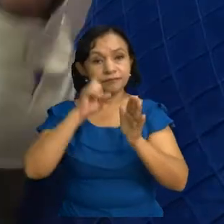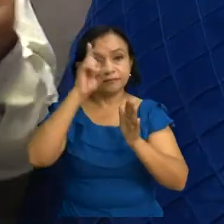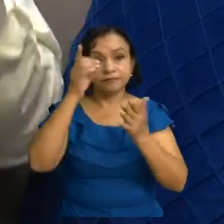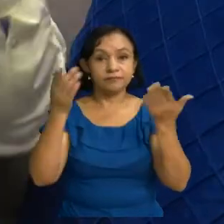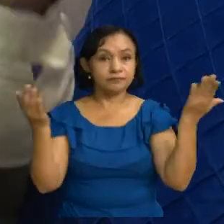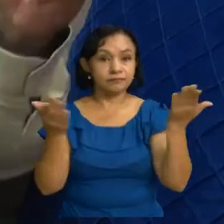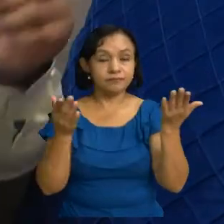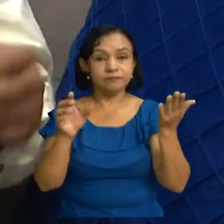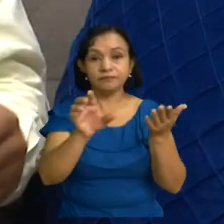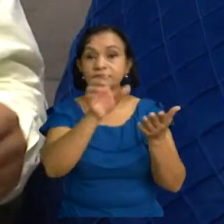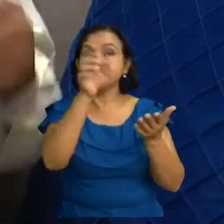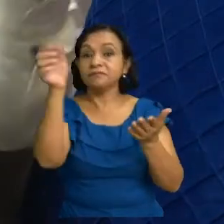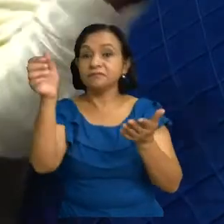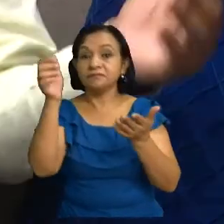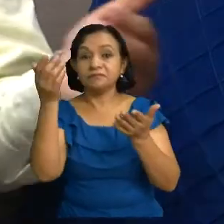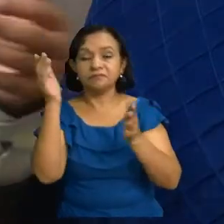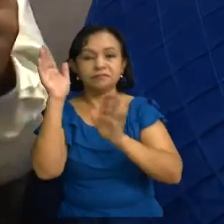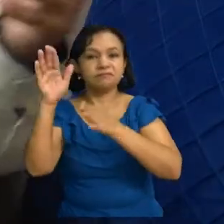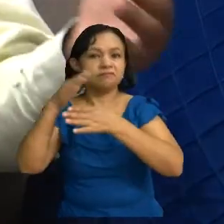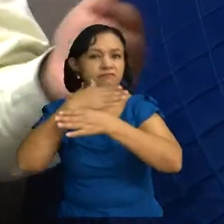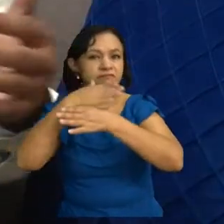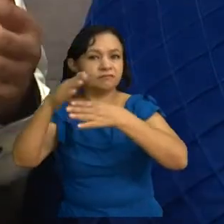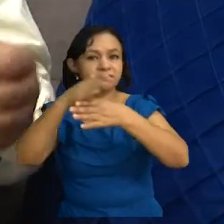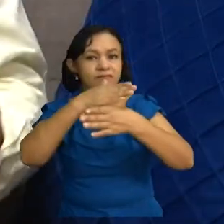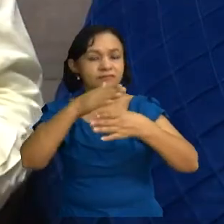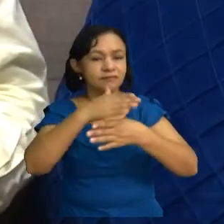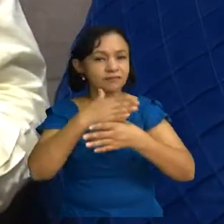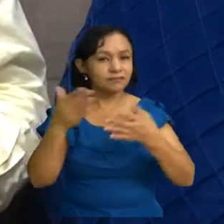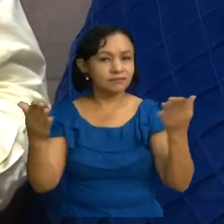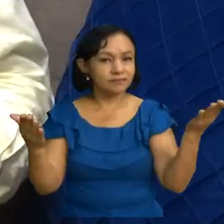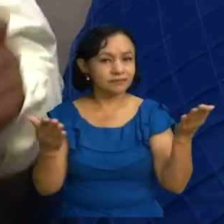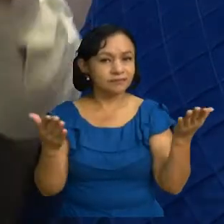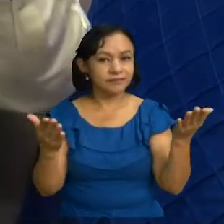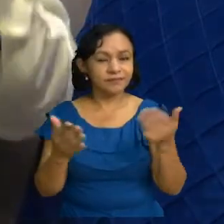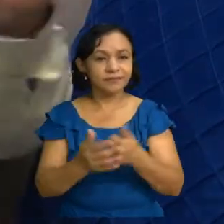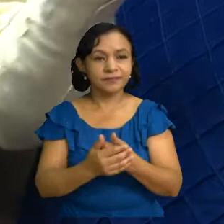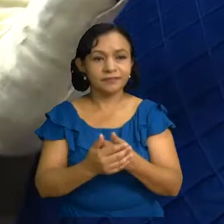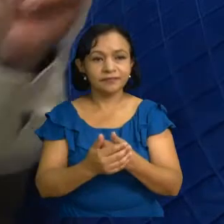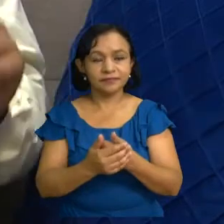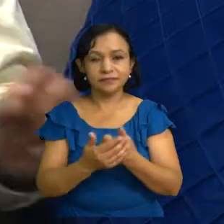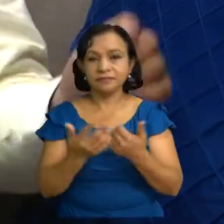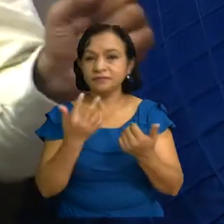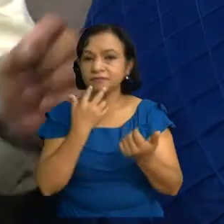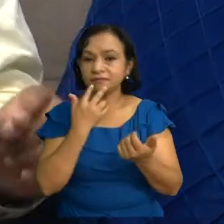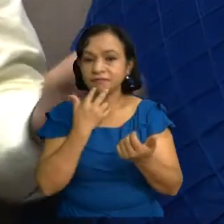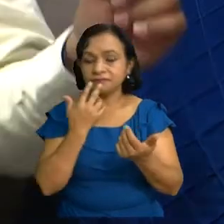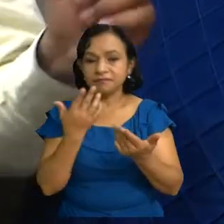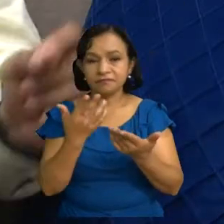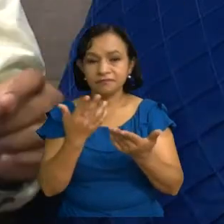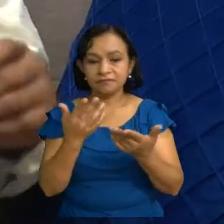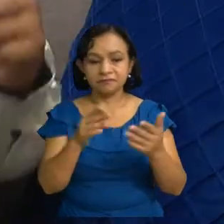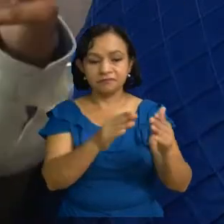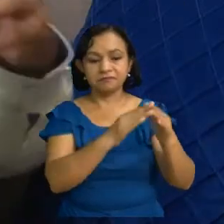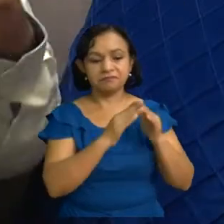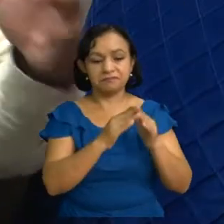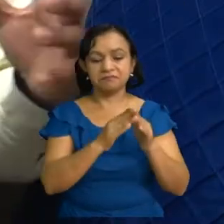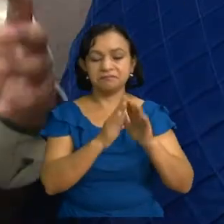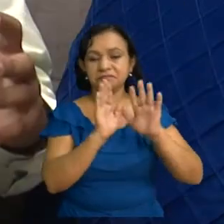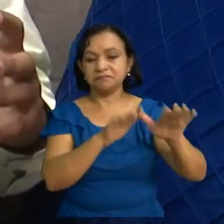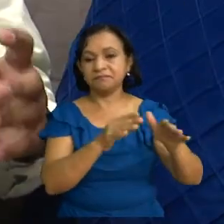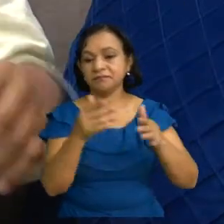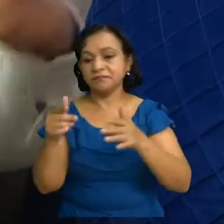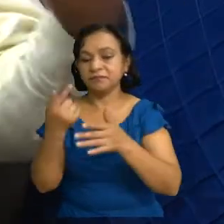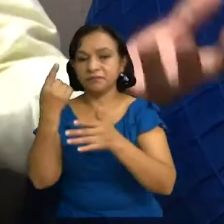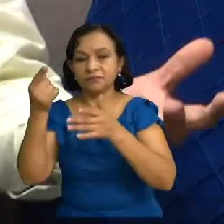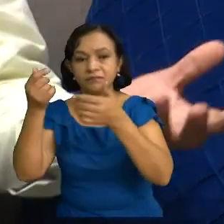repente hay modelos distintos en los que precisamente ni siquiera forman parte de la ecuación las comunidades es decir para decirse algo